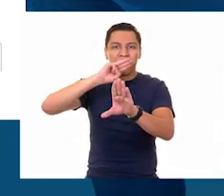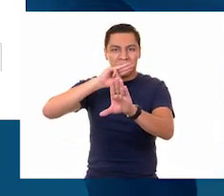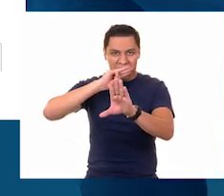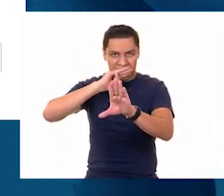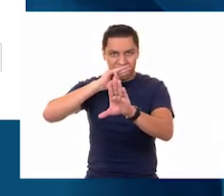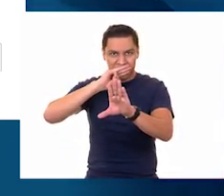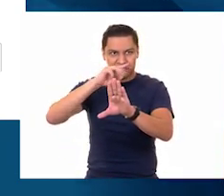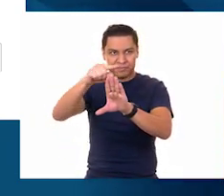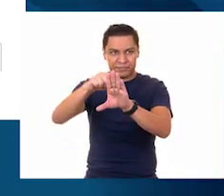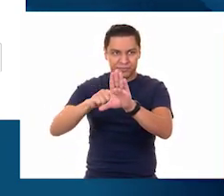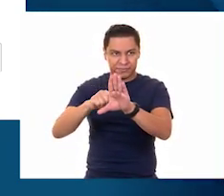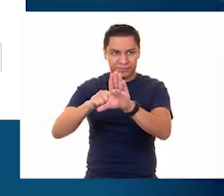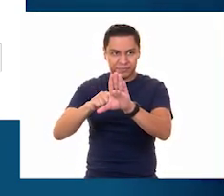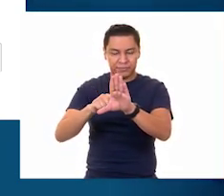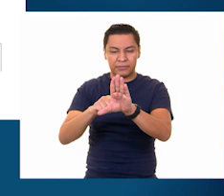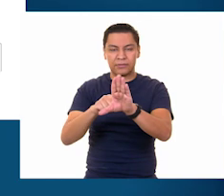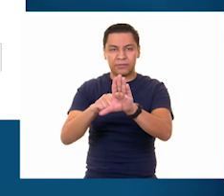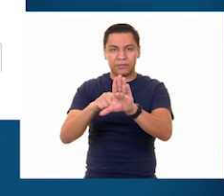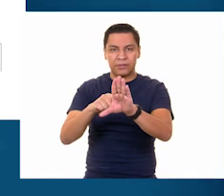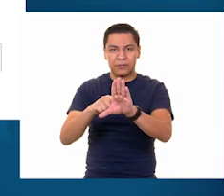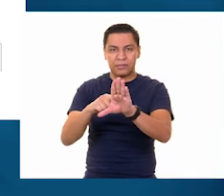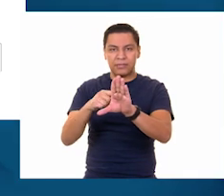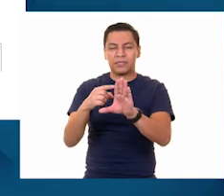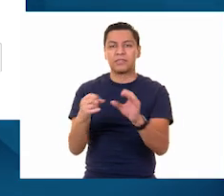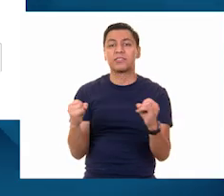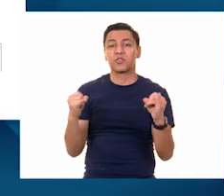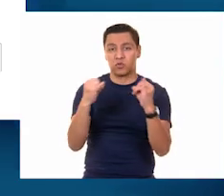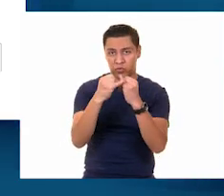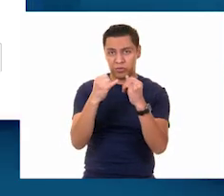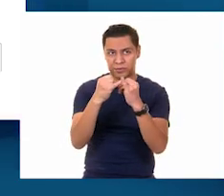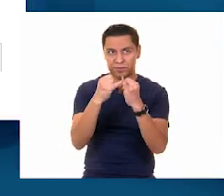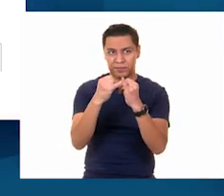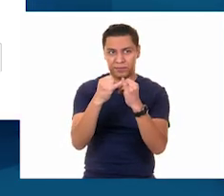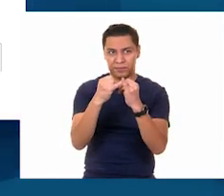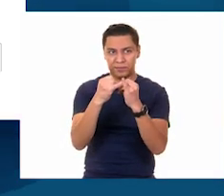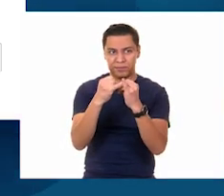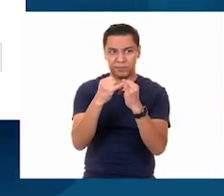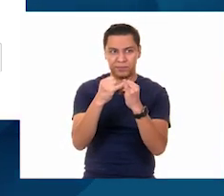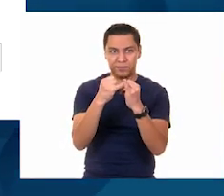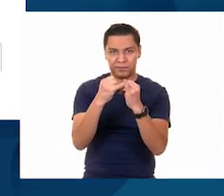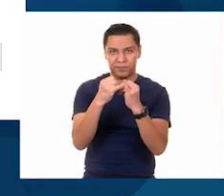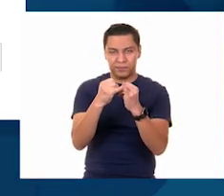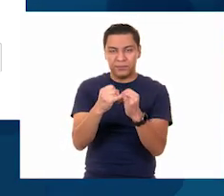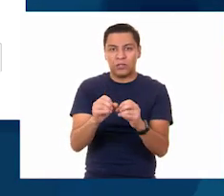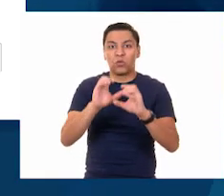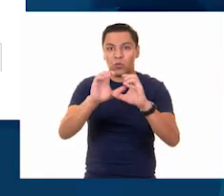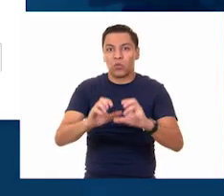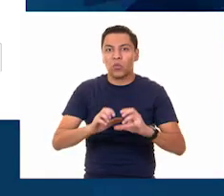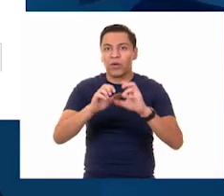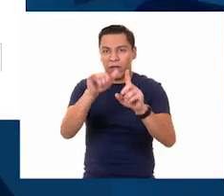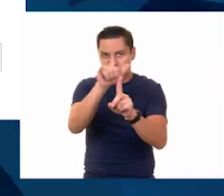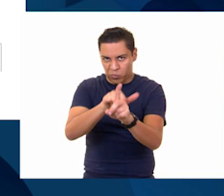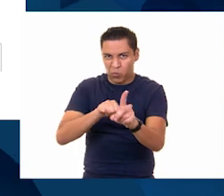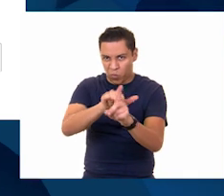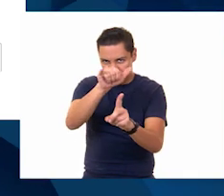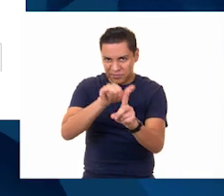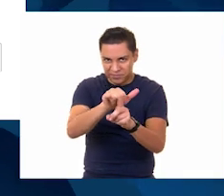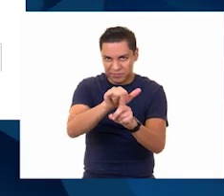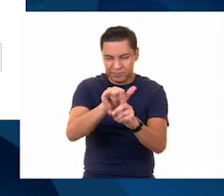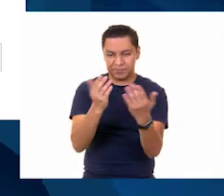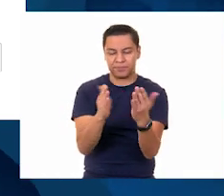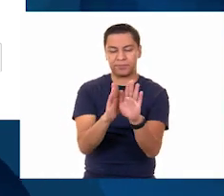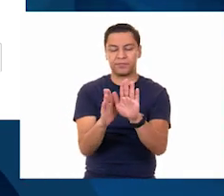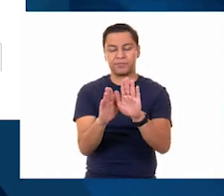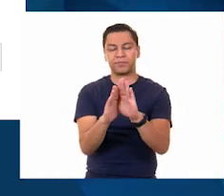las instituciones que lo publican. También incluye una frase que invita a prevenir el acoso. Los nombres